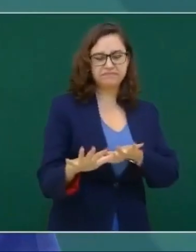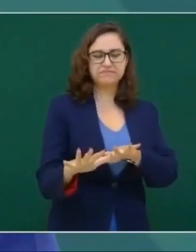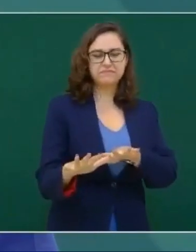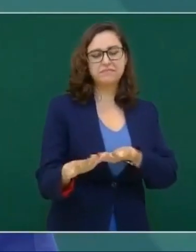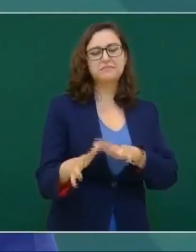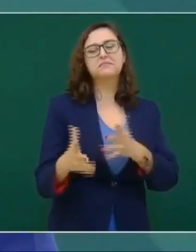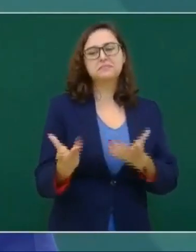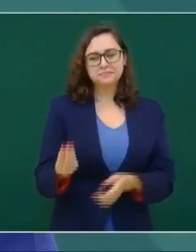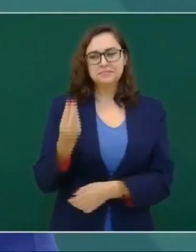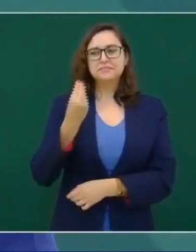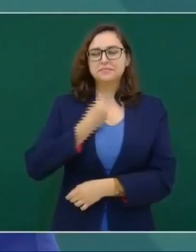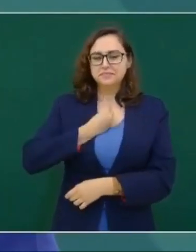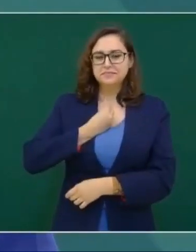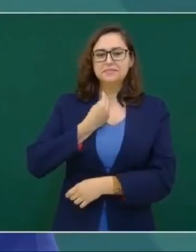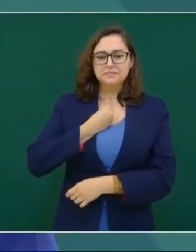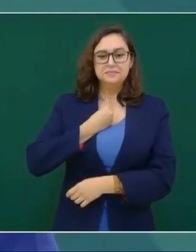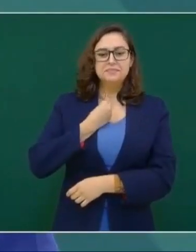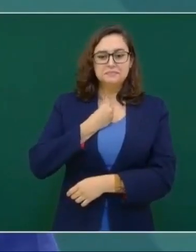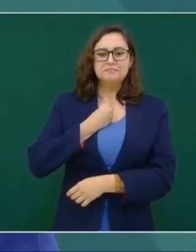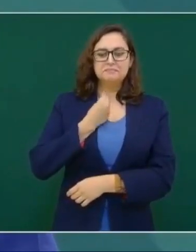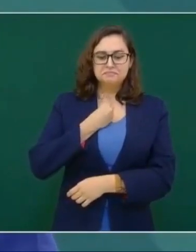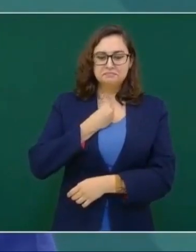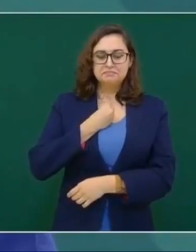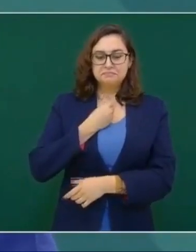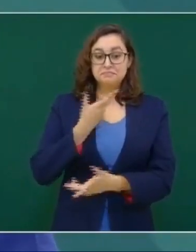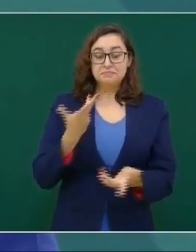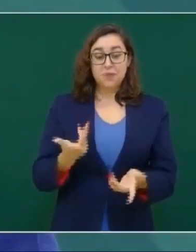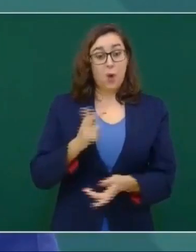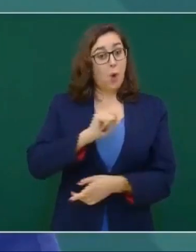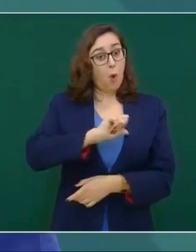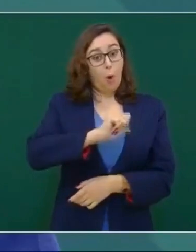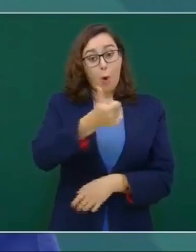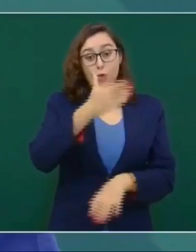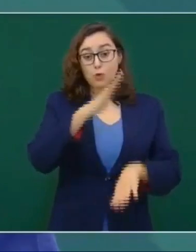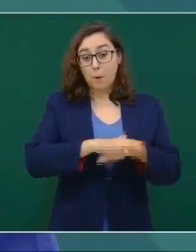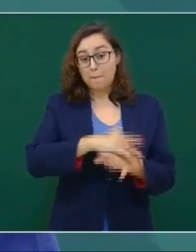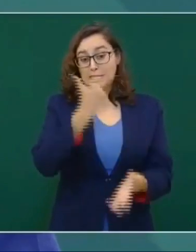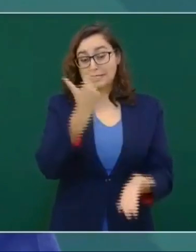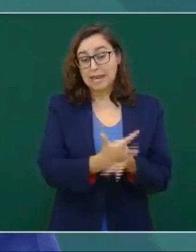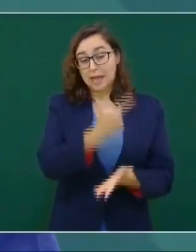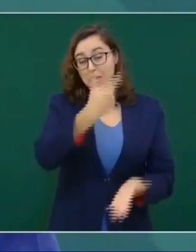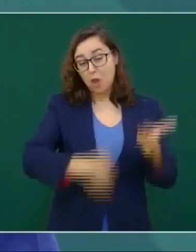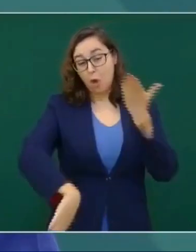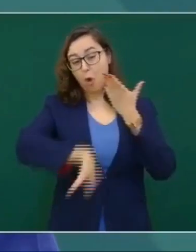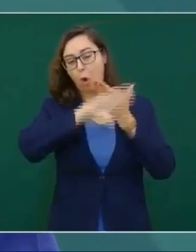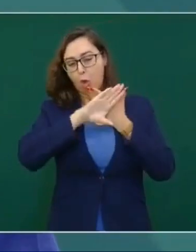Sino pues situaciones más delicadas